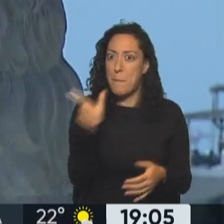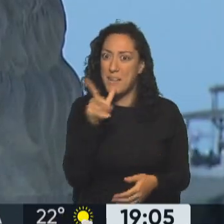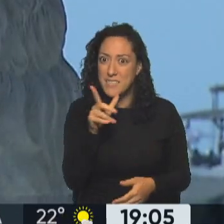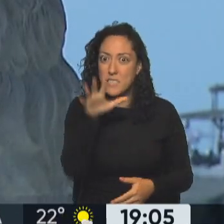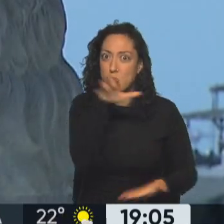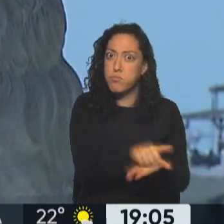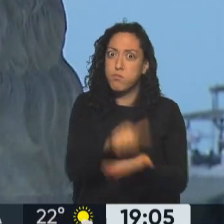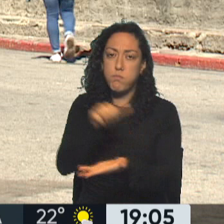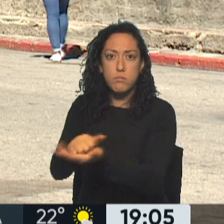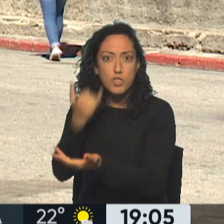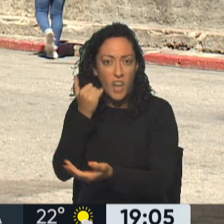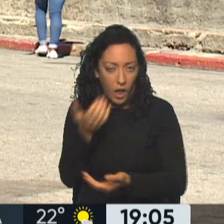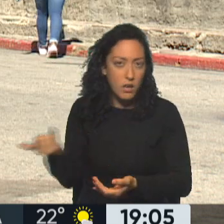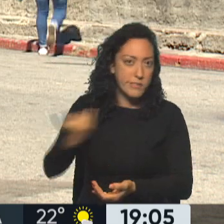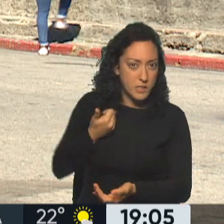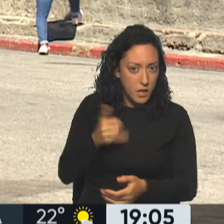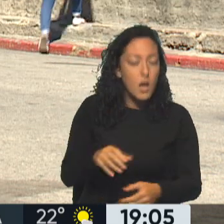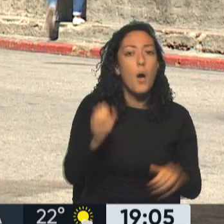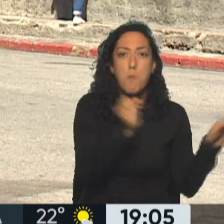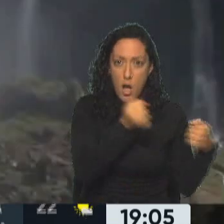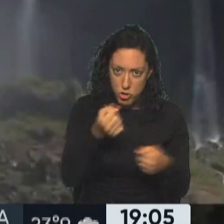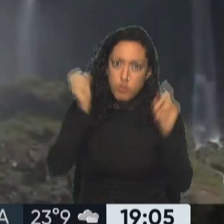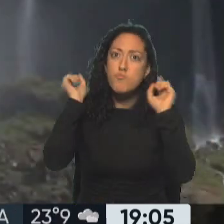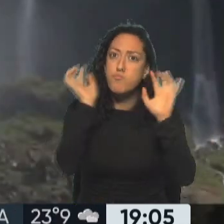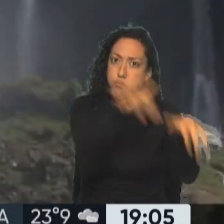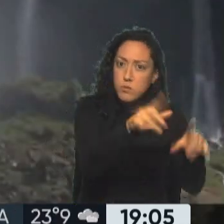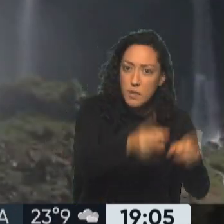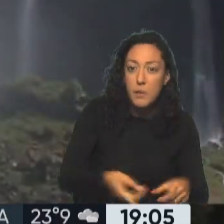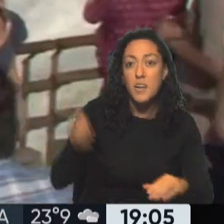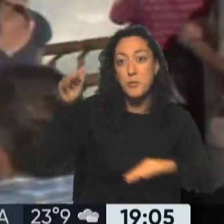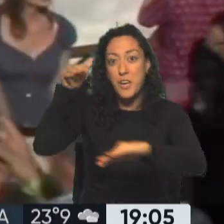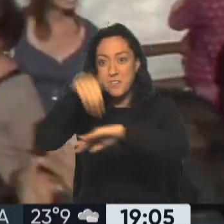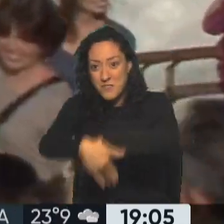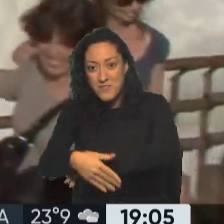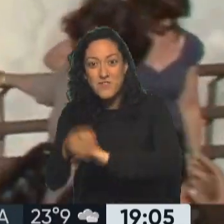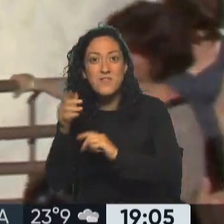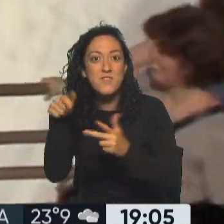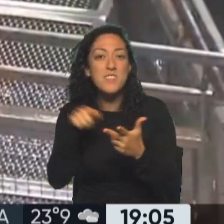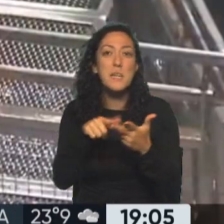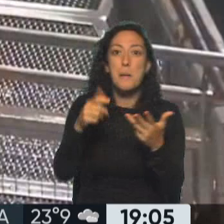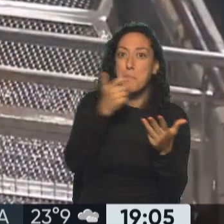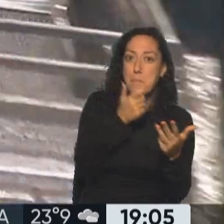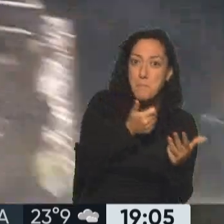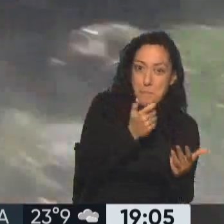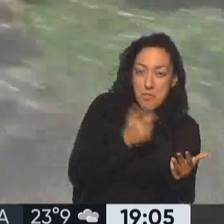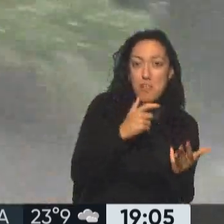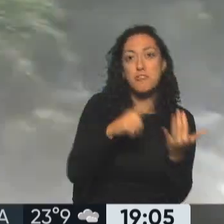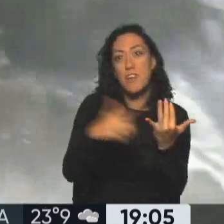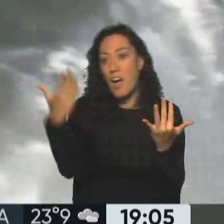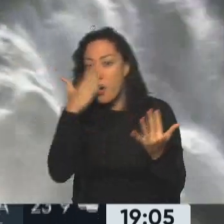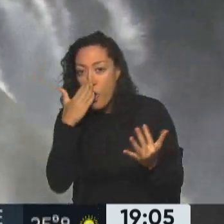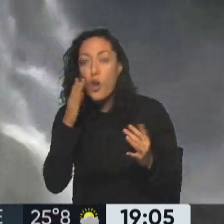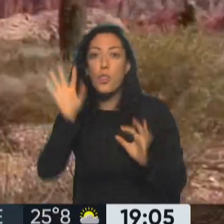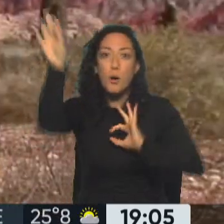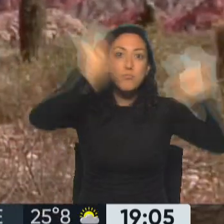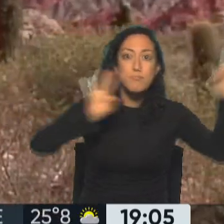ocupación que nos vienen adelantando. Bariloche también, Iguazú, Mendoza, Córdoba son como los lugares que más se ha